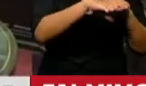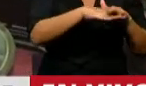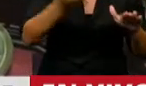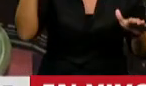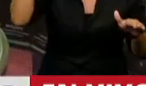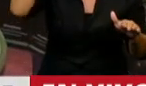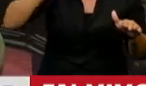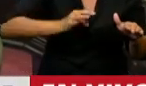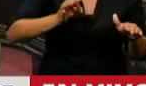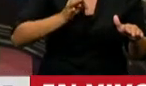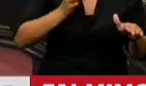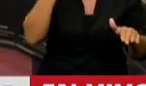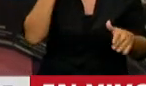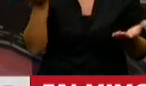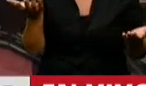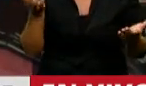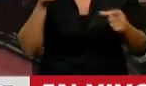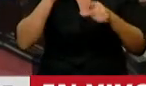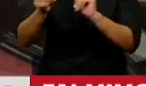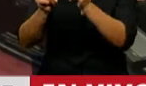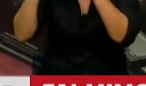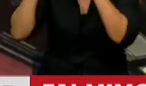nada. Esa investigación fue elevada acá